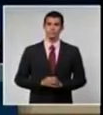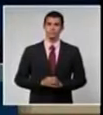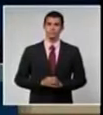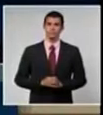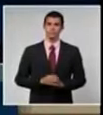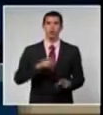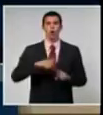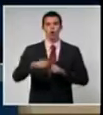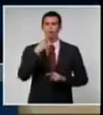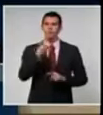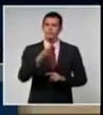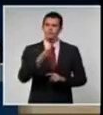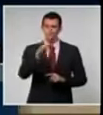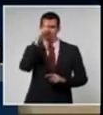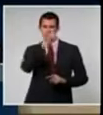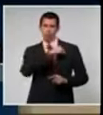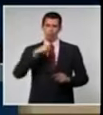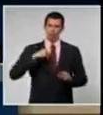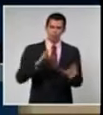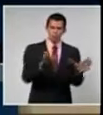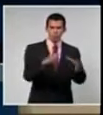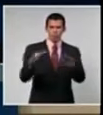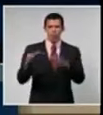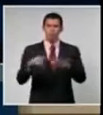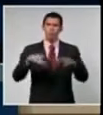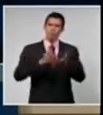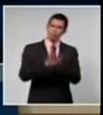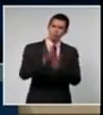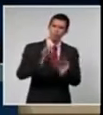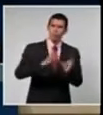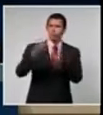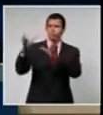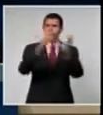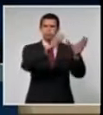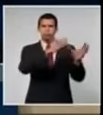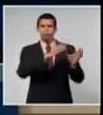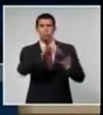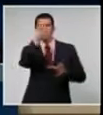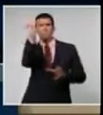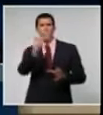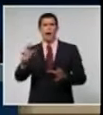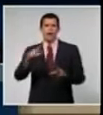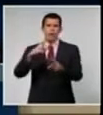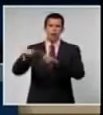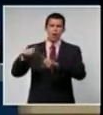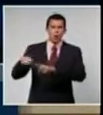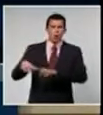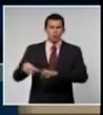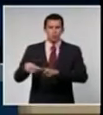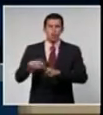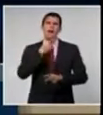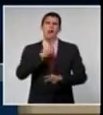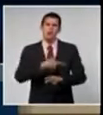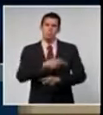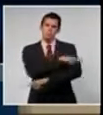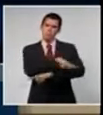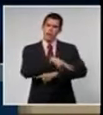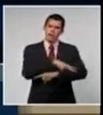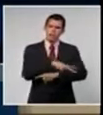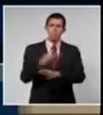saliendo brigadas para países que realmente lo solicitan y que requieren de nuestra ayuda.